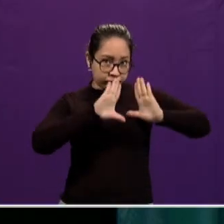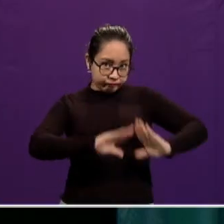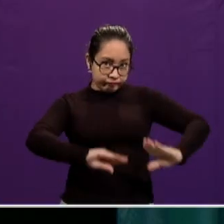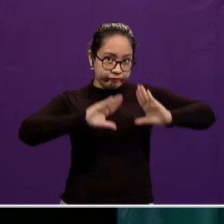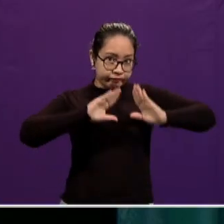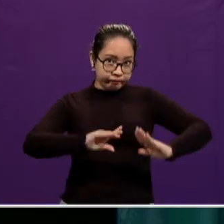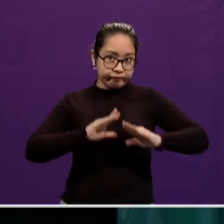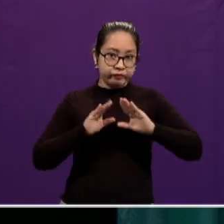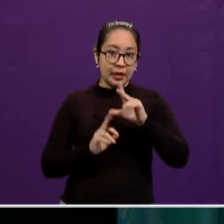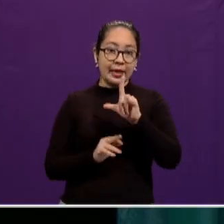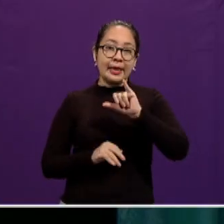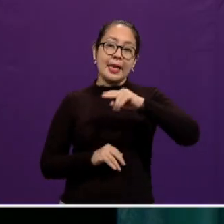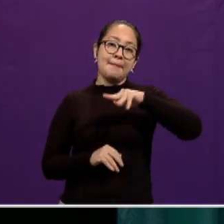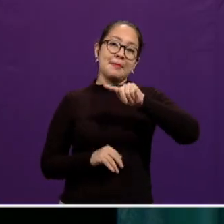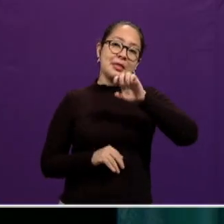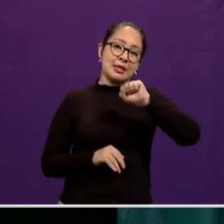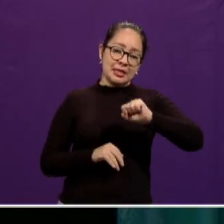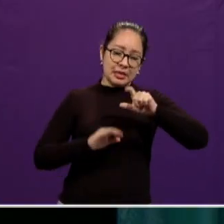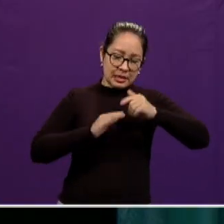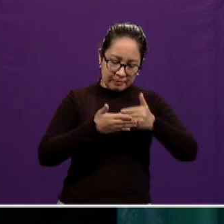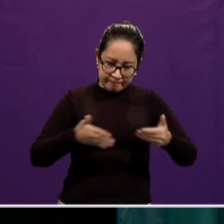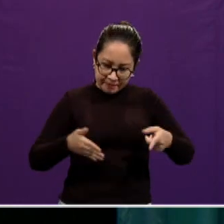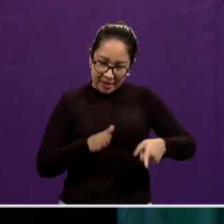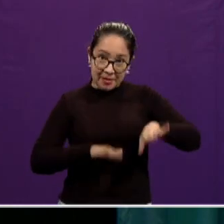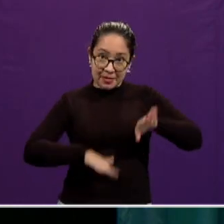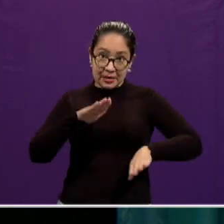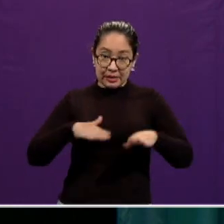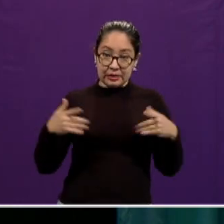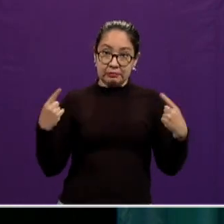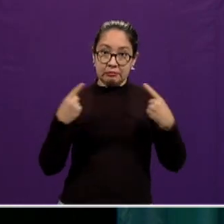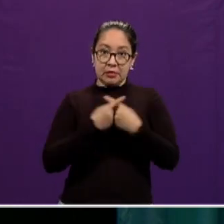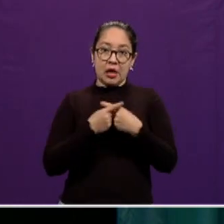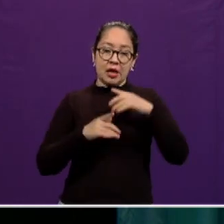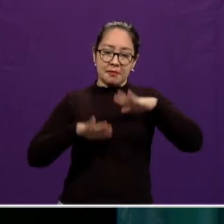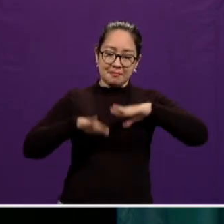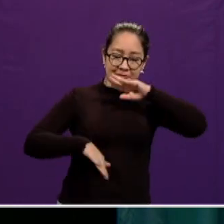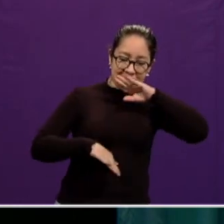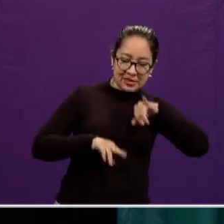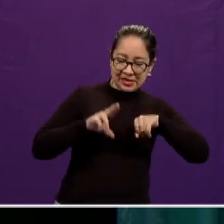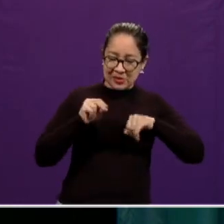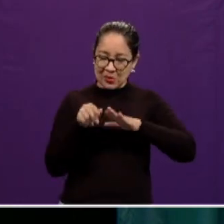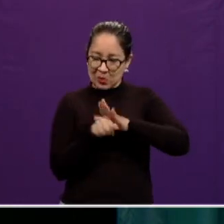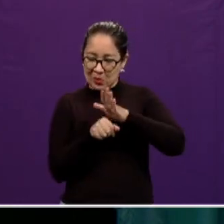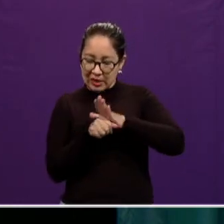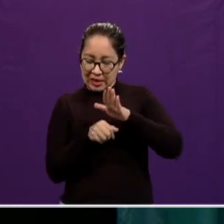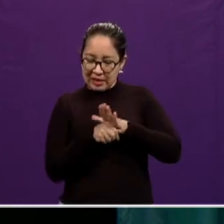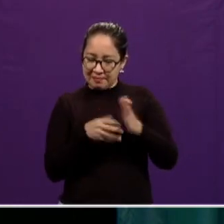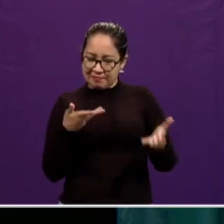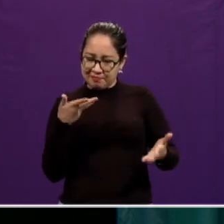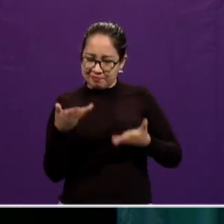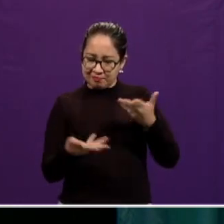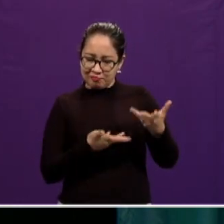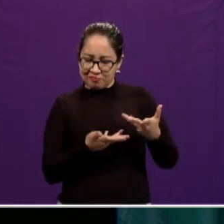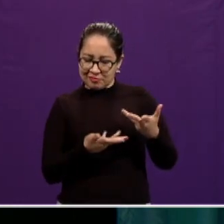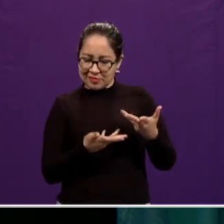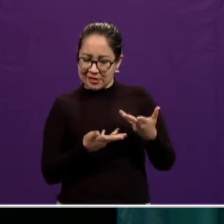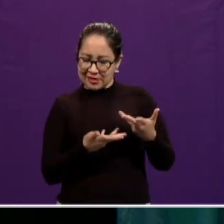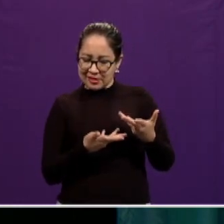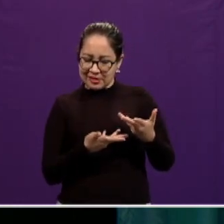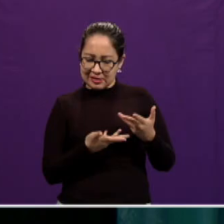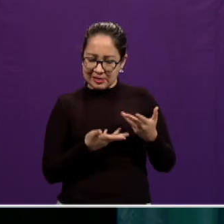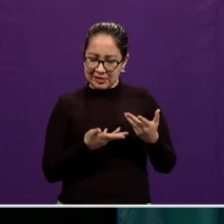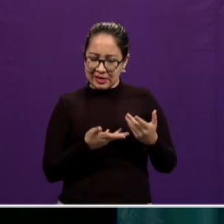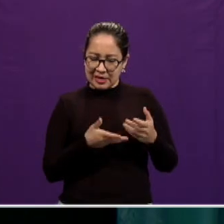actualmente genera muchos conflictos porque las mamás no saben que sí, que no. hasta dónde es sano, hasta dónde no, en esta